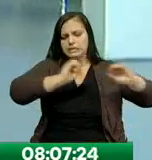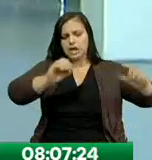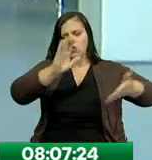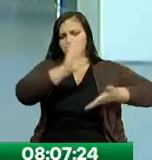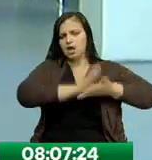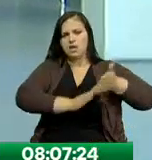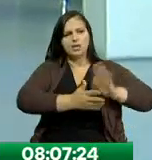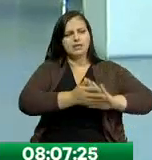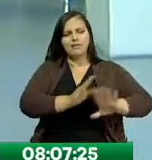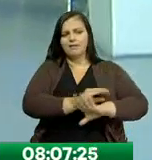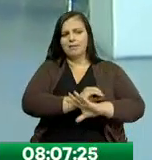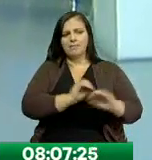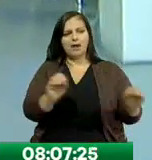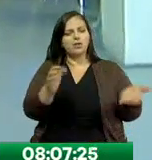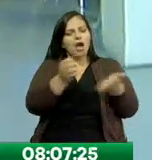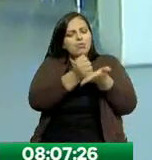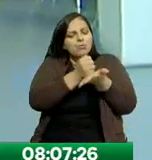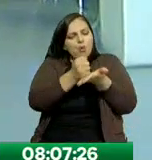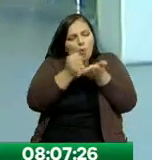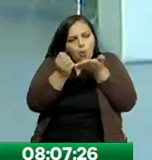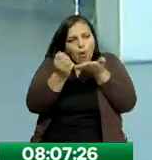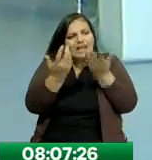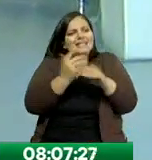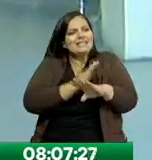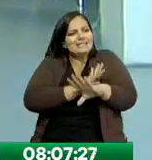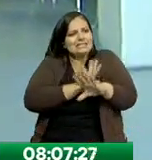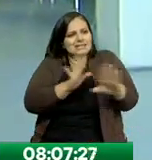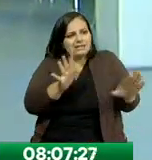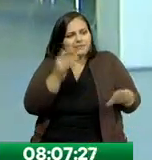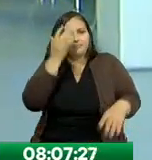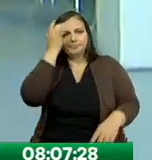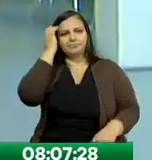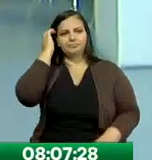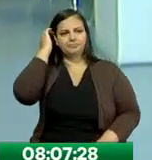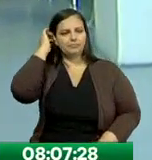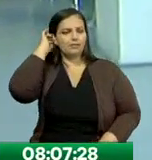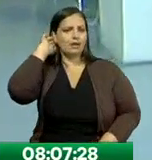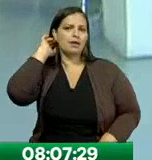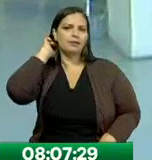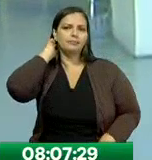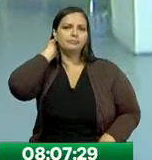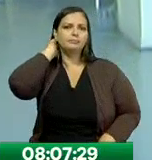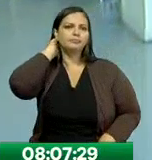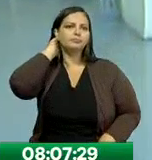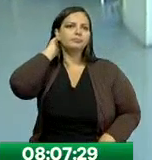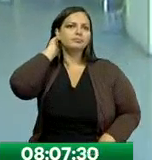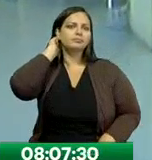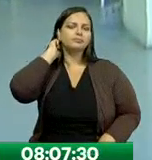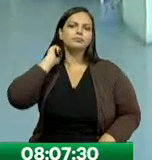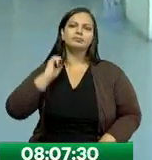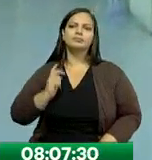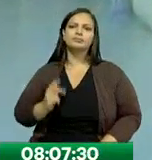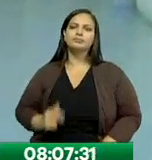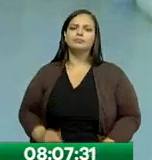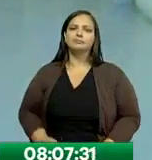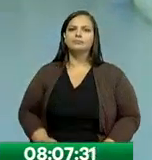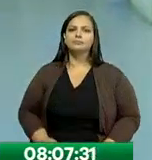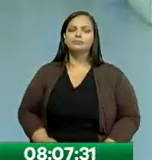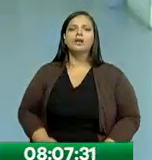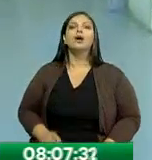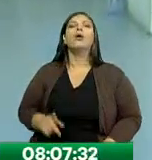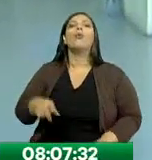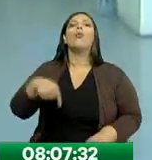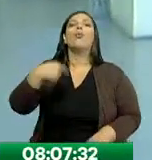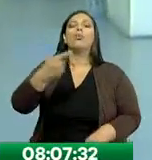quien dice, ¿no? Correcto. Ya. A la siguiente factura le mandaron $90 de consumo y deuda